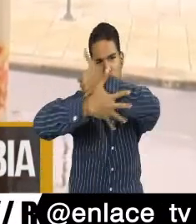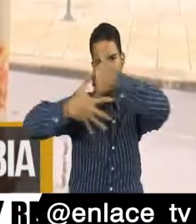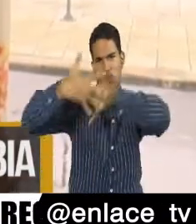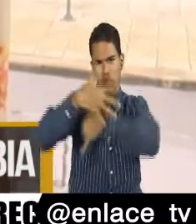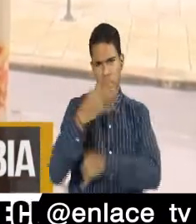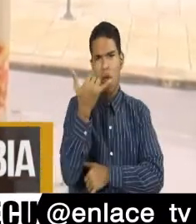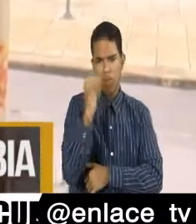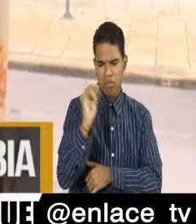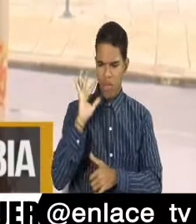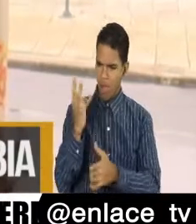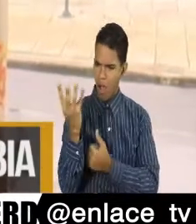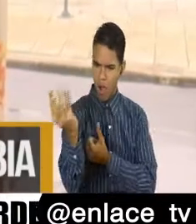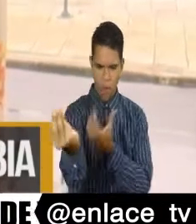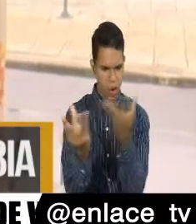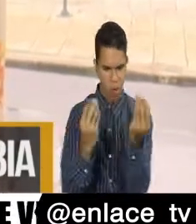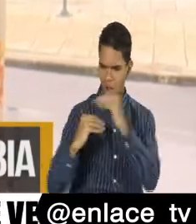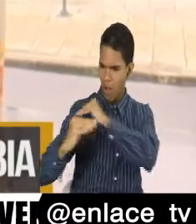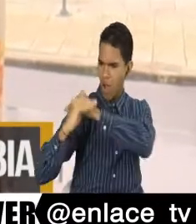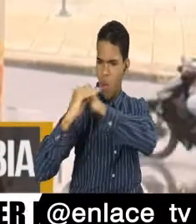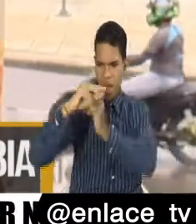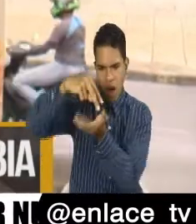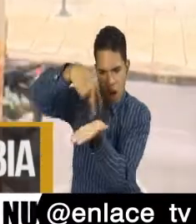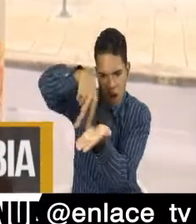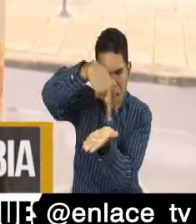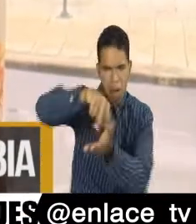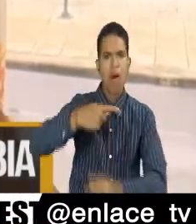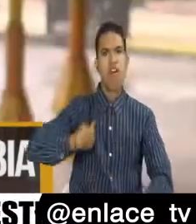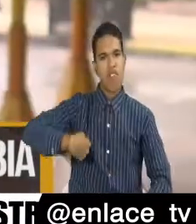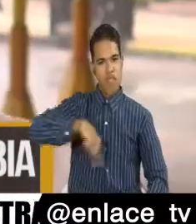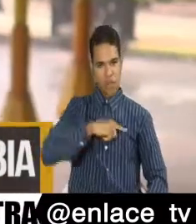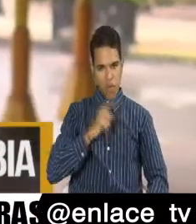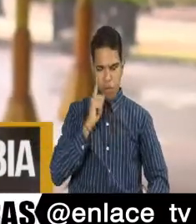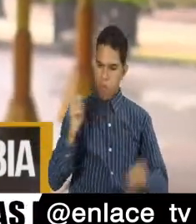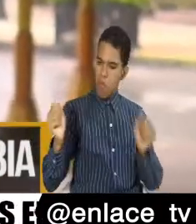con grupos de danzas, hemos estado nosotros acompañándolos.